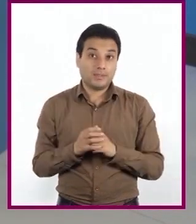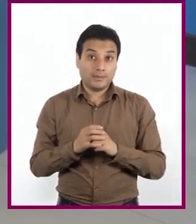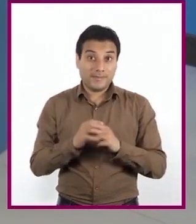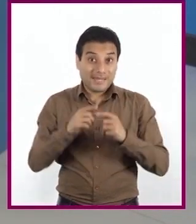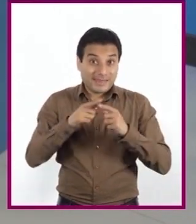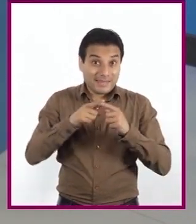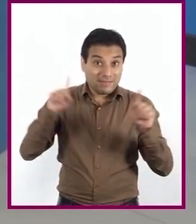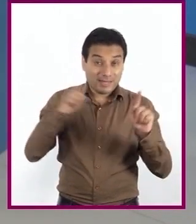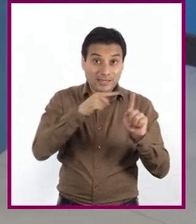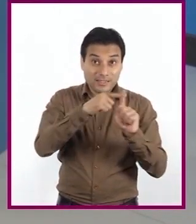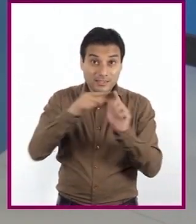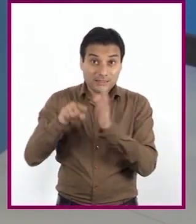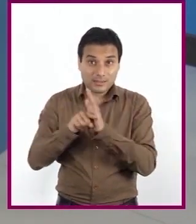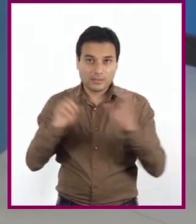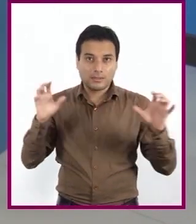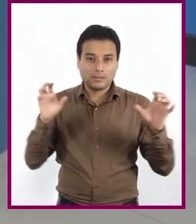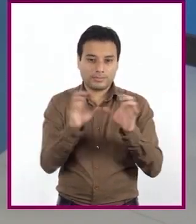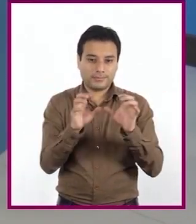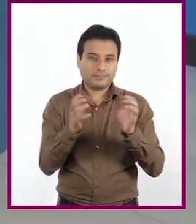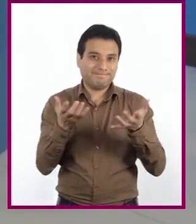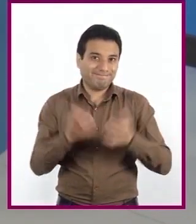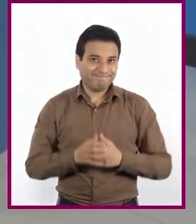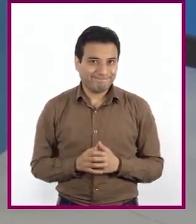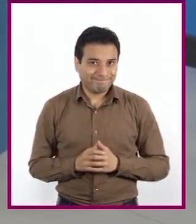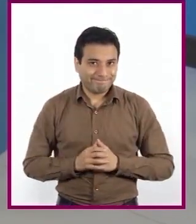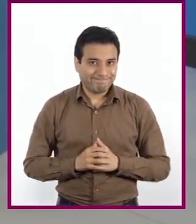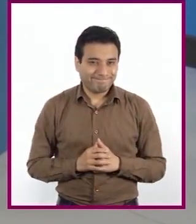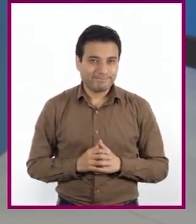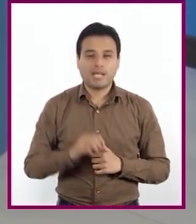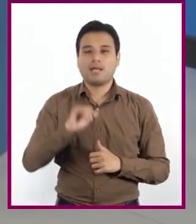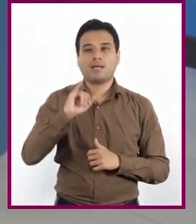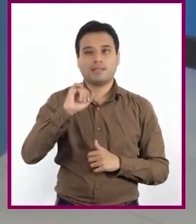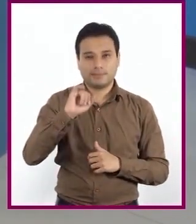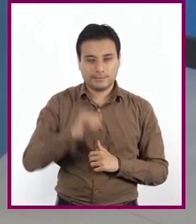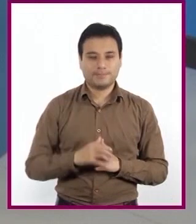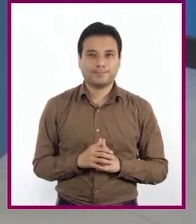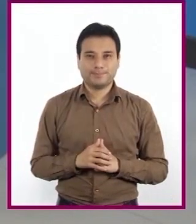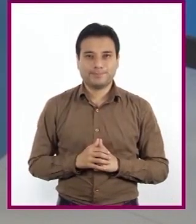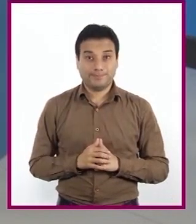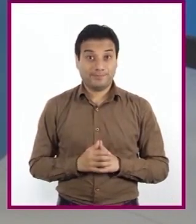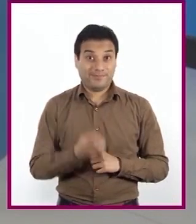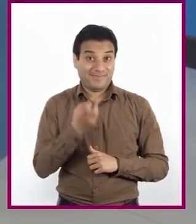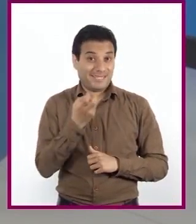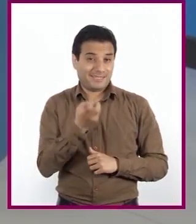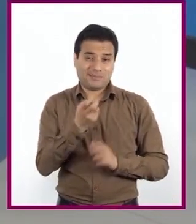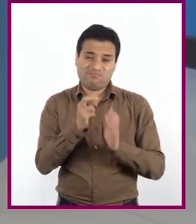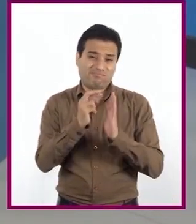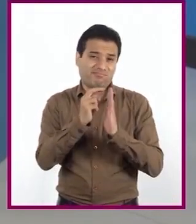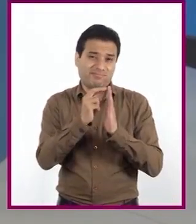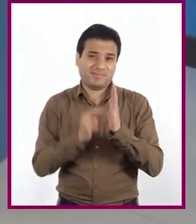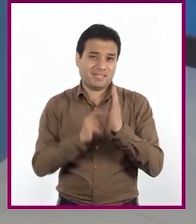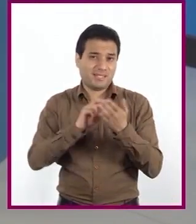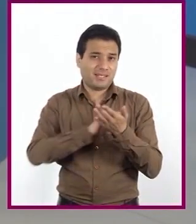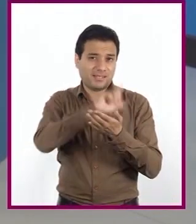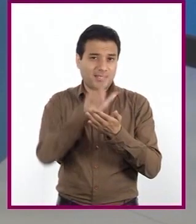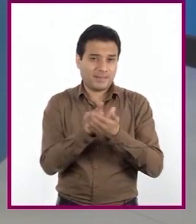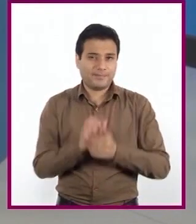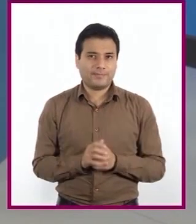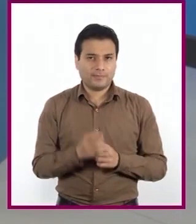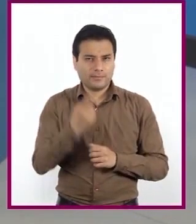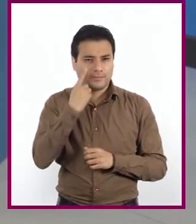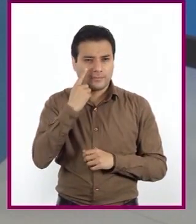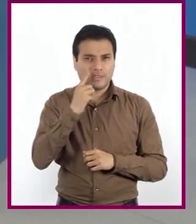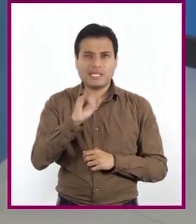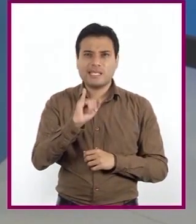cargas opuestas se atraen y cargas iguales se repelen. A partir de ese principio vamos a definir qué es la